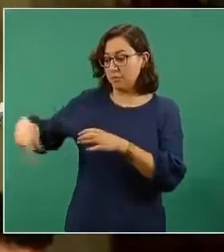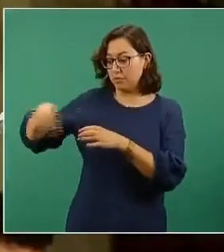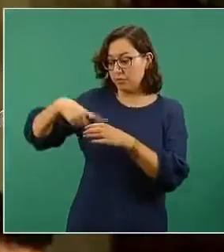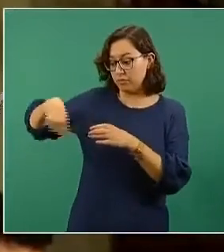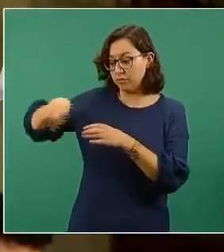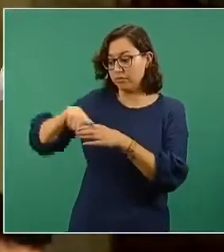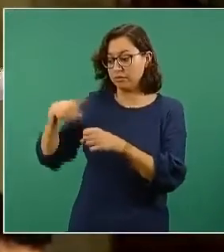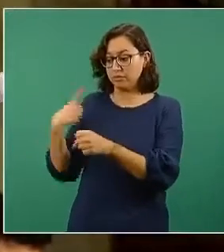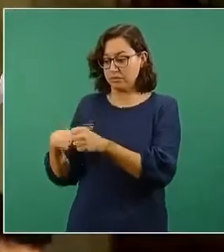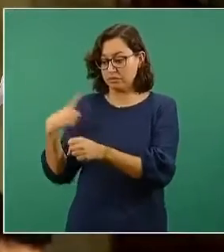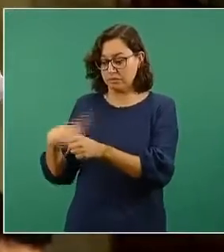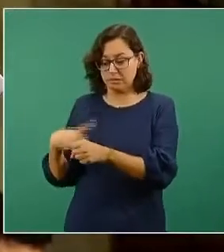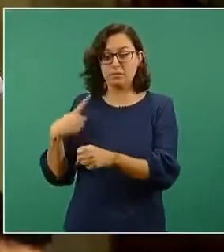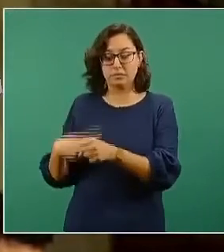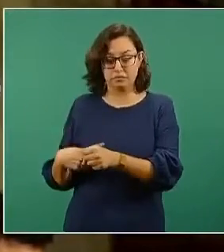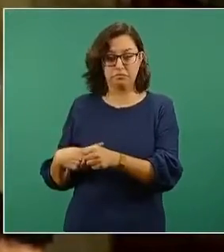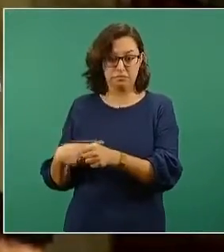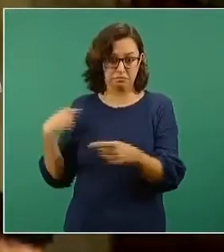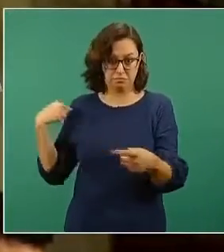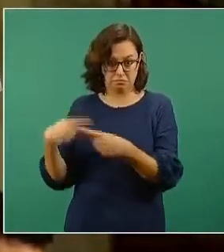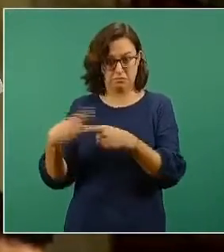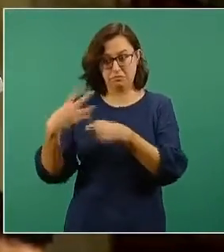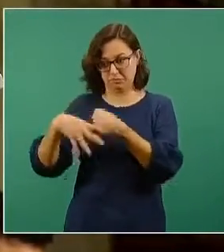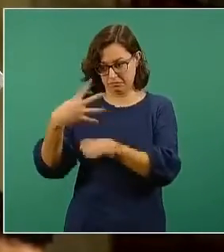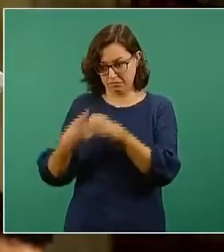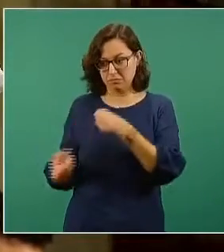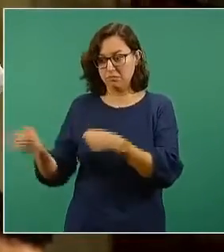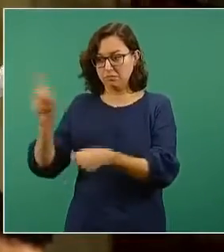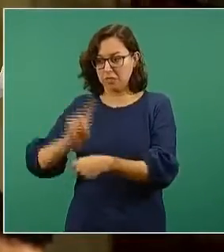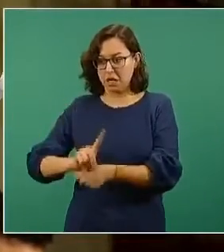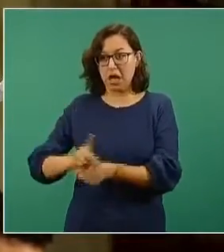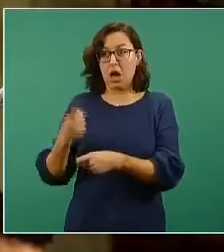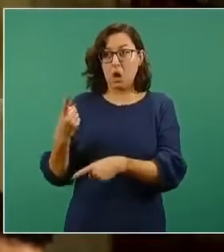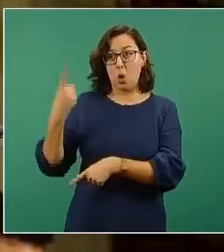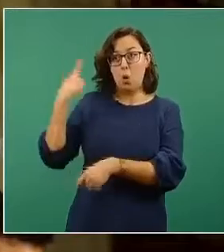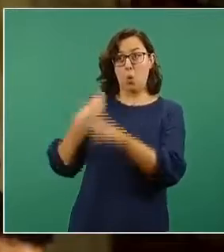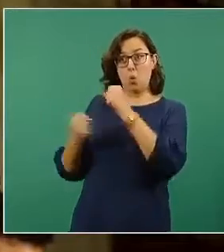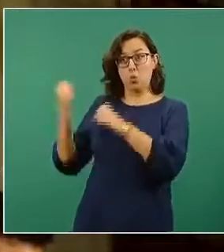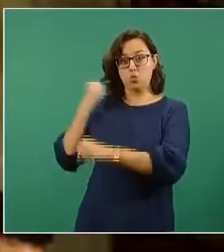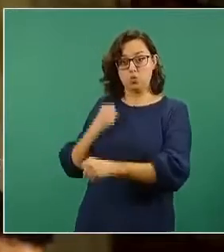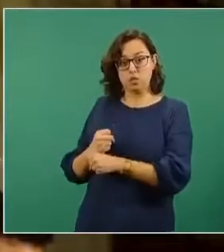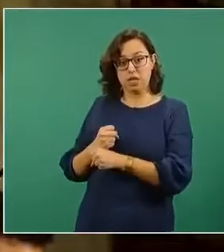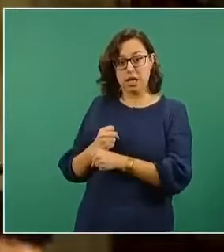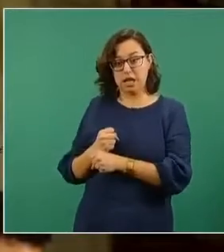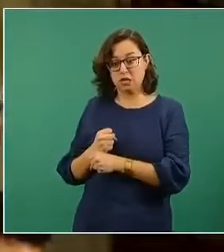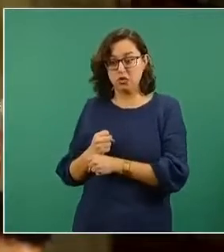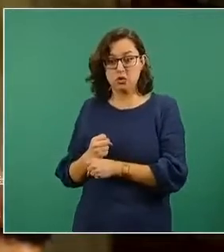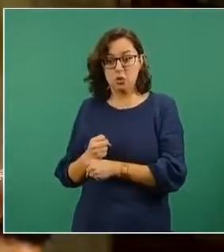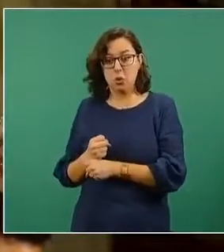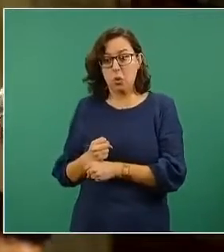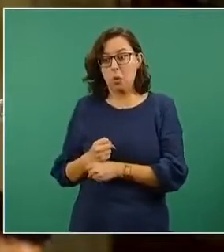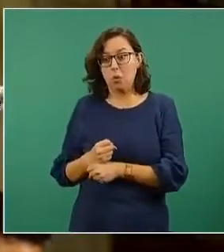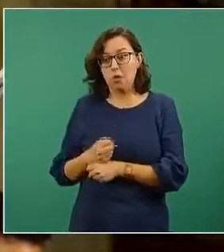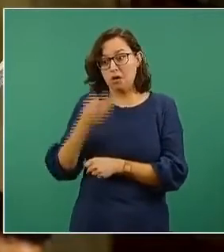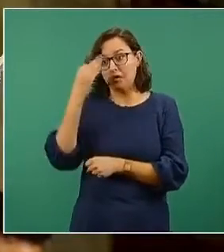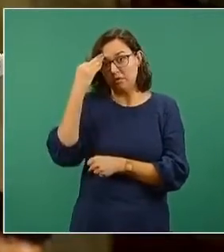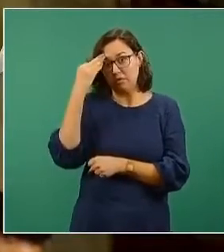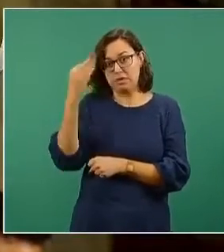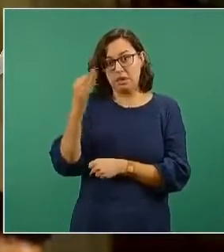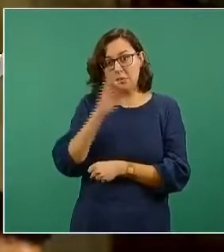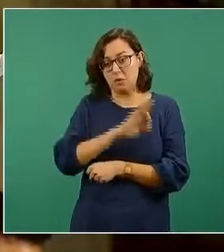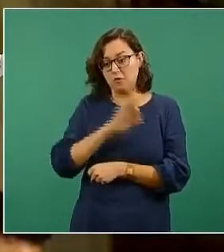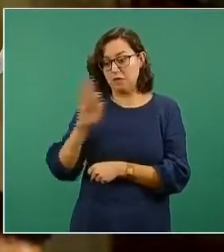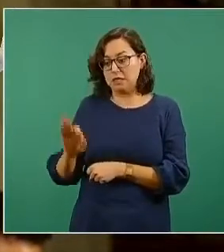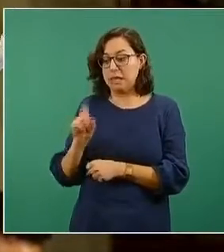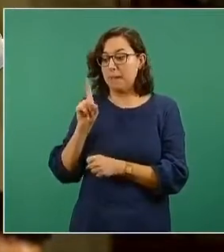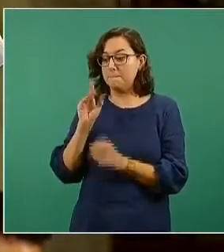cifra que tuvimos hace un año, que estábamos hablando cerca de 1,200 sujetos estudiados.